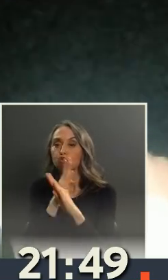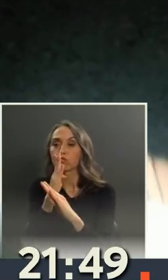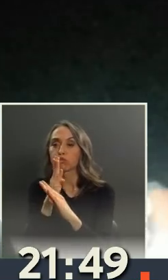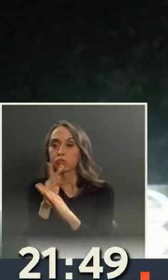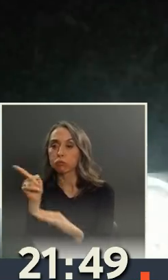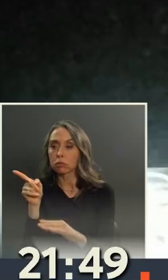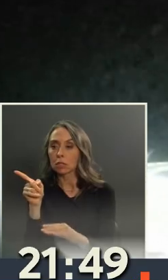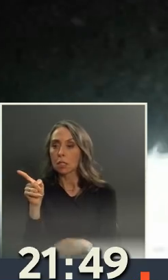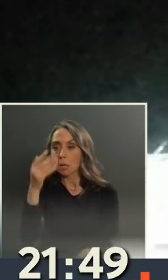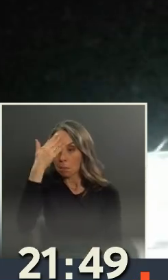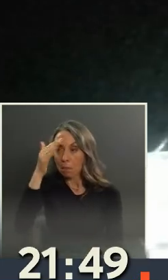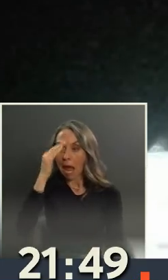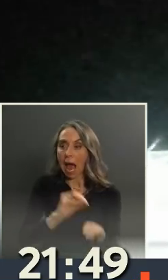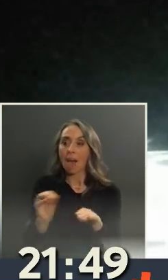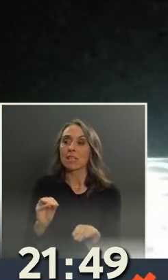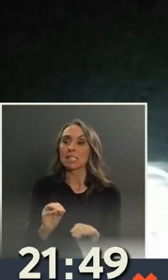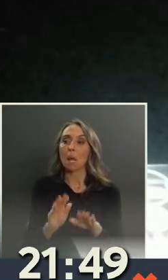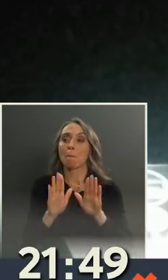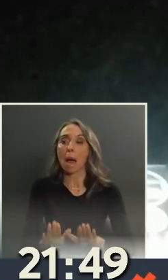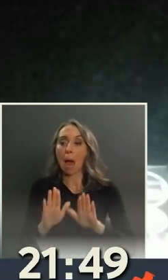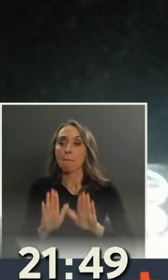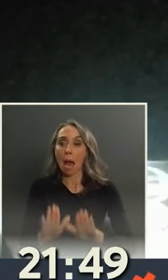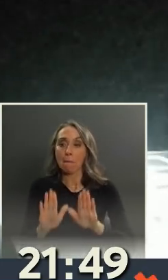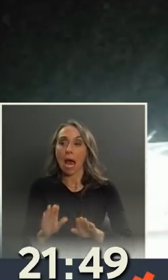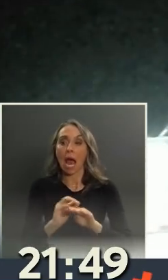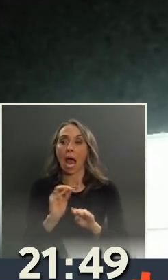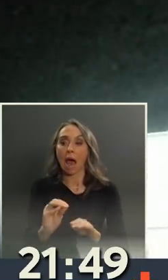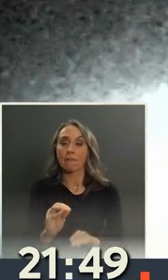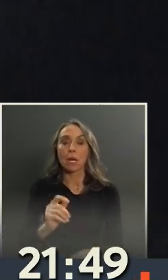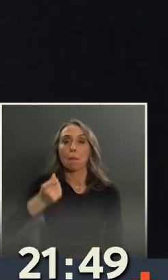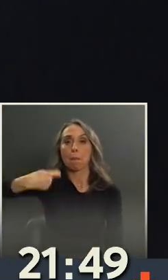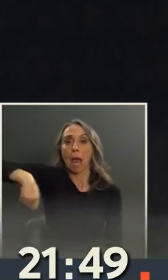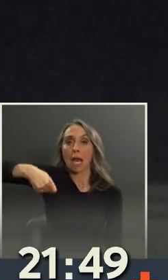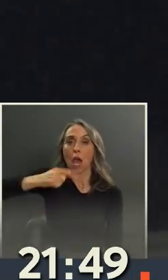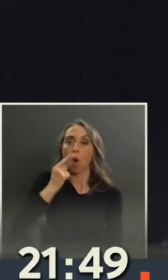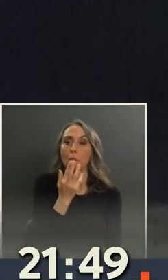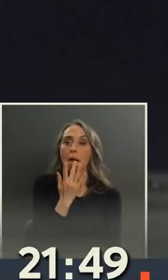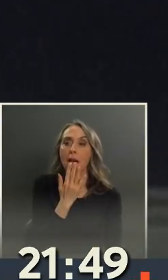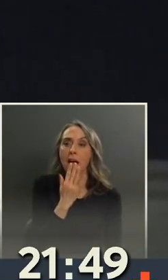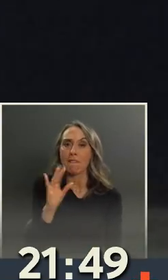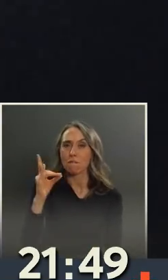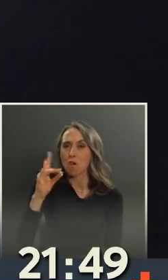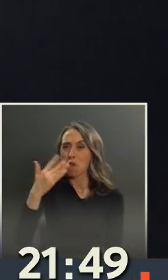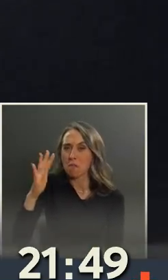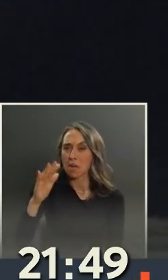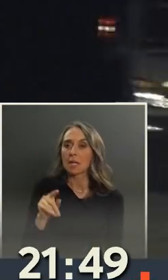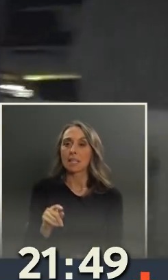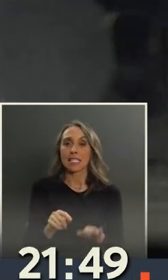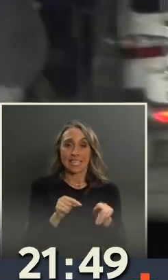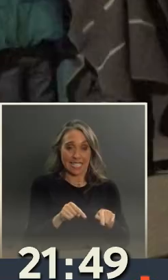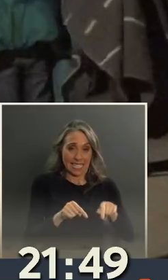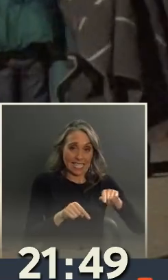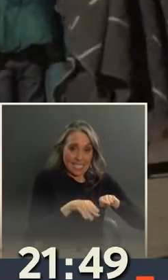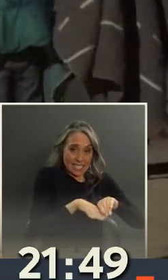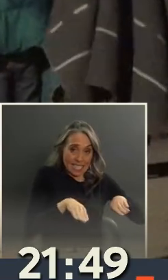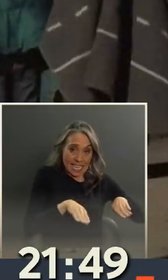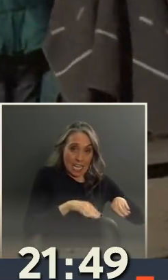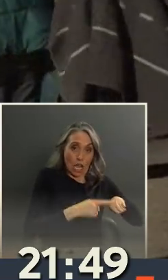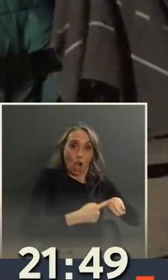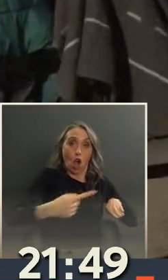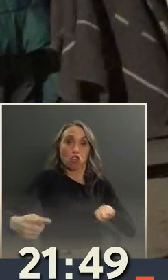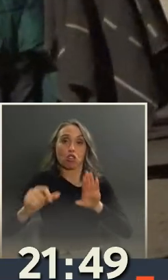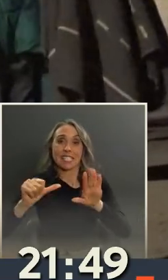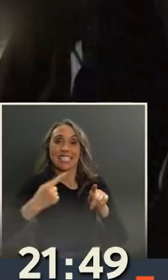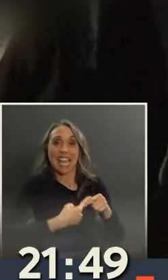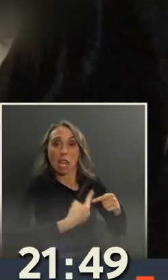cosas, pare, dice, espera. Por eso a ellos más les sale caro. A 6 calles de este lugar está este otro grupo de inmigrantes que